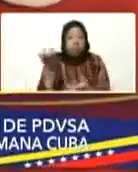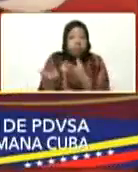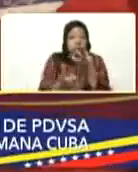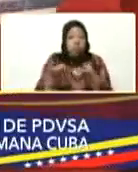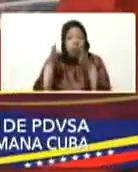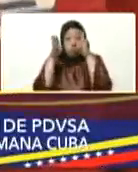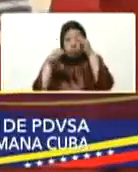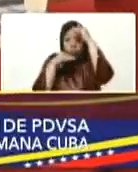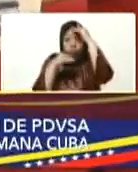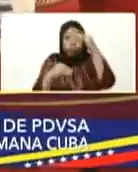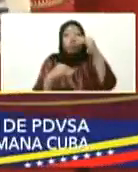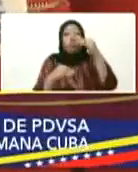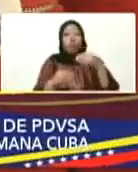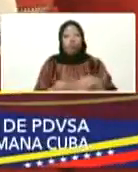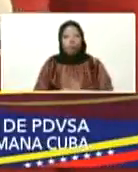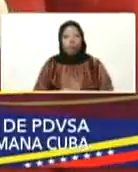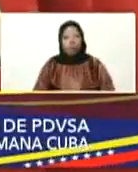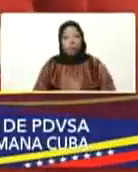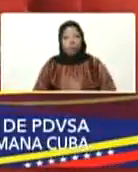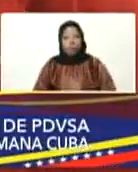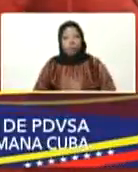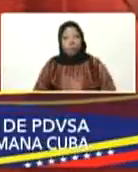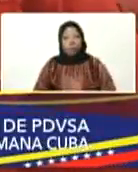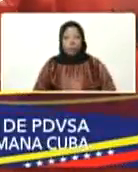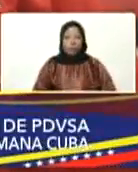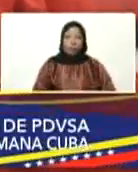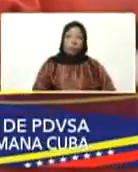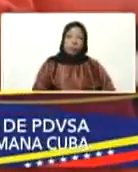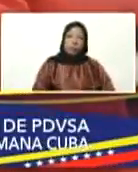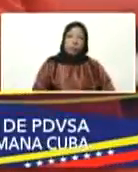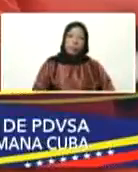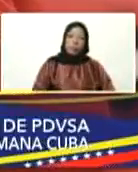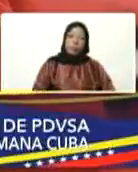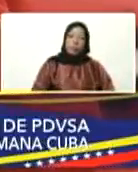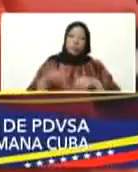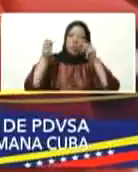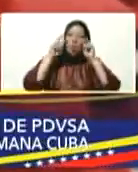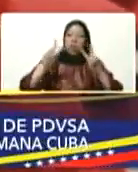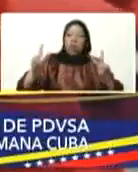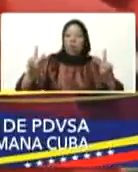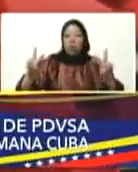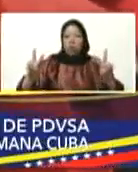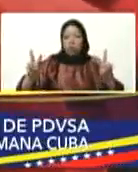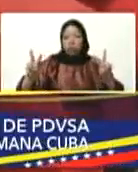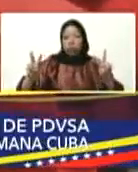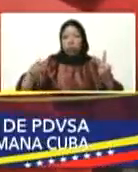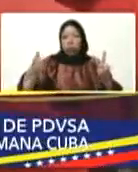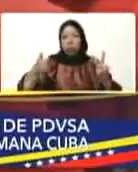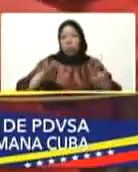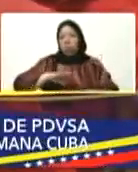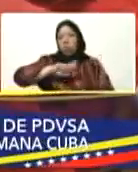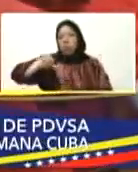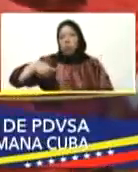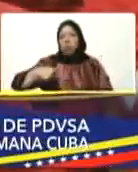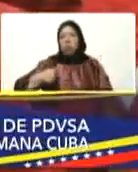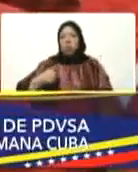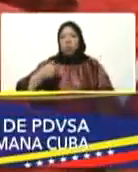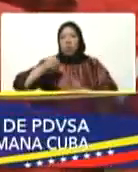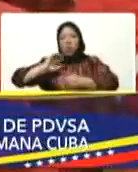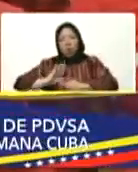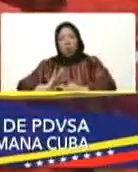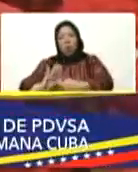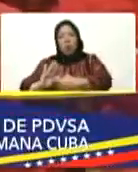Y bueno, pero viéndolo completo, nosotros fuimos una muestra de lo